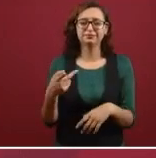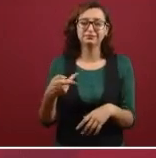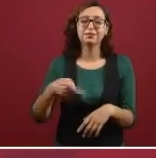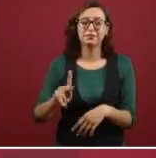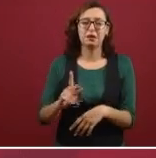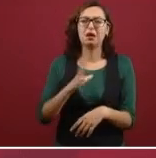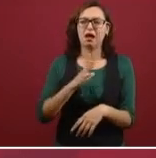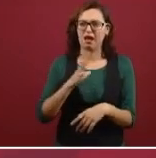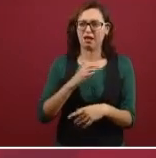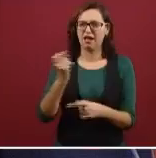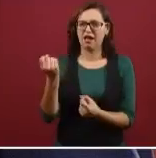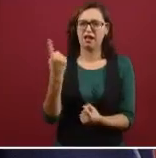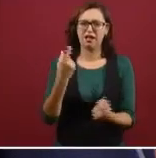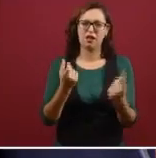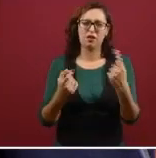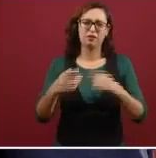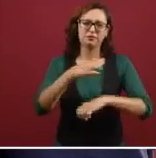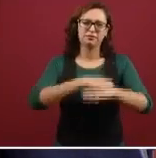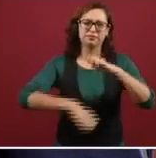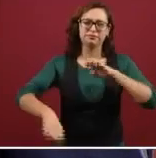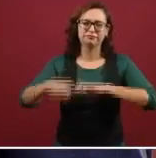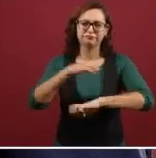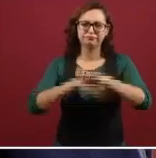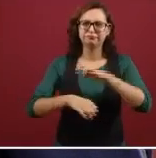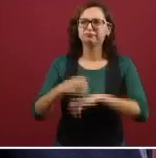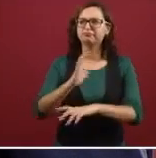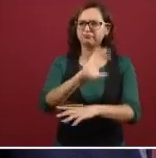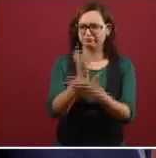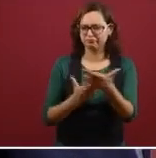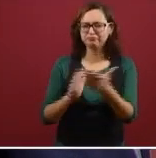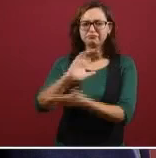empresas que recibieron contratos.